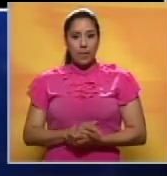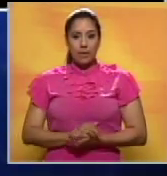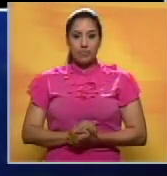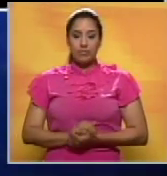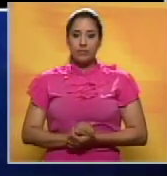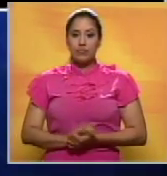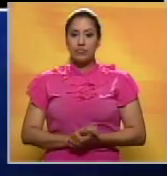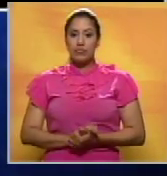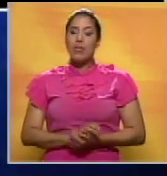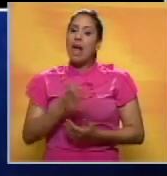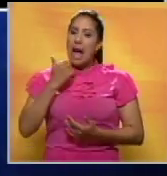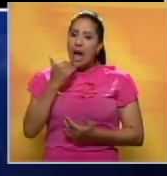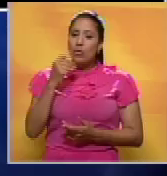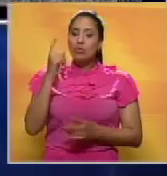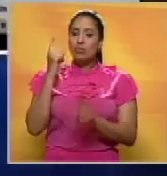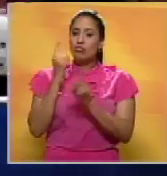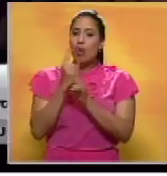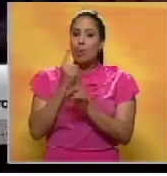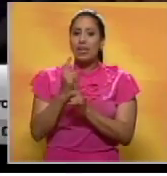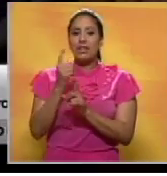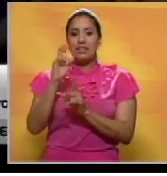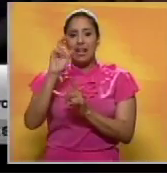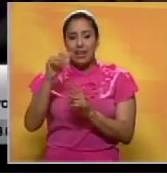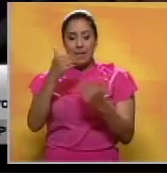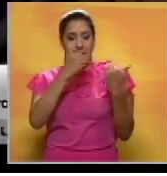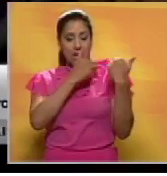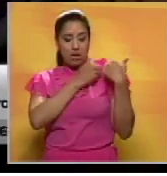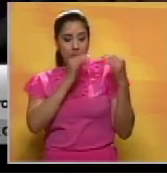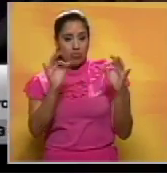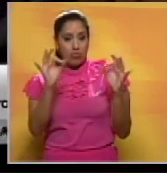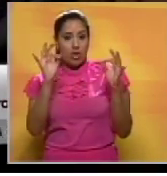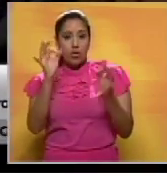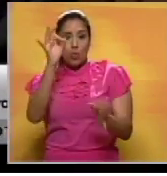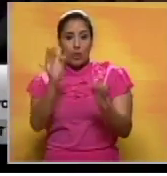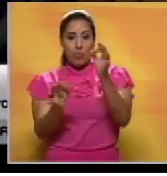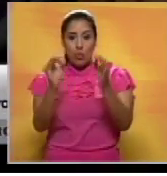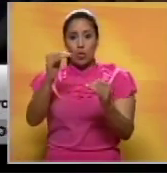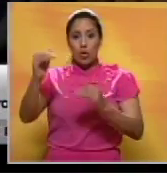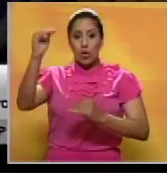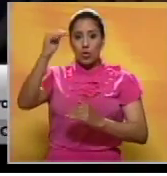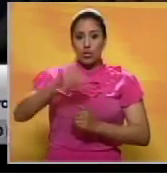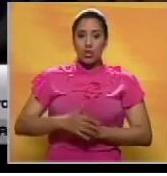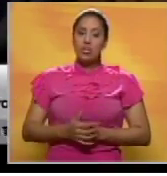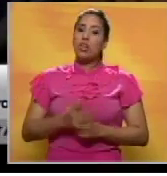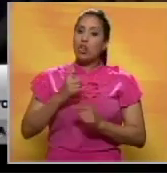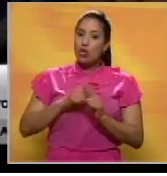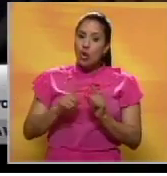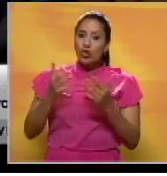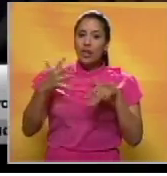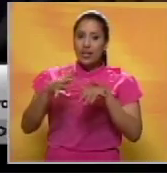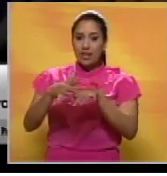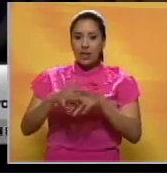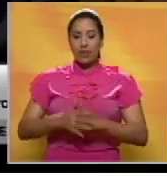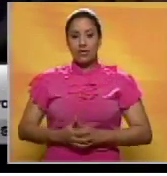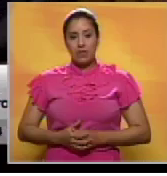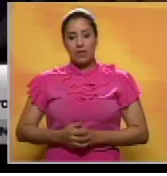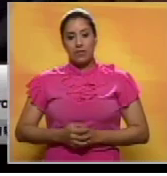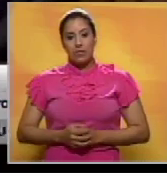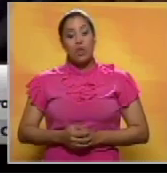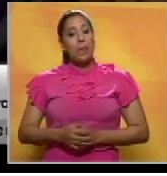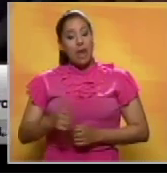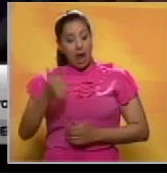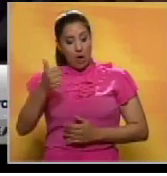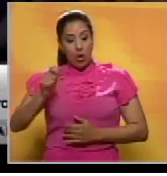Extranjero alguno en las competencias y facultades exclusivas del Tribunal Supremo de Justicia y sus integrantes.